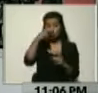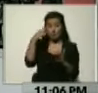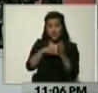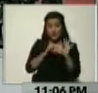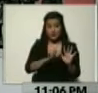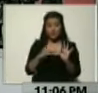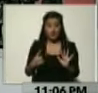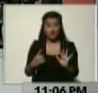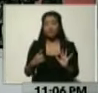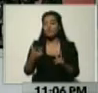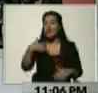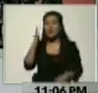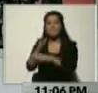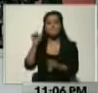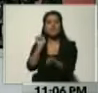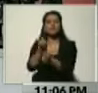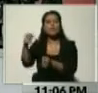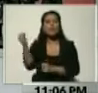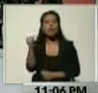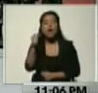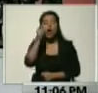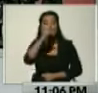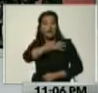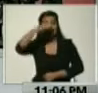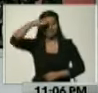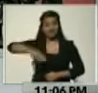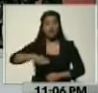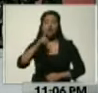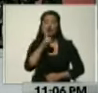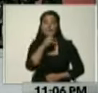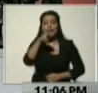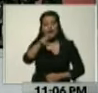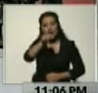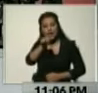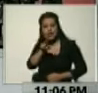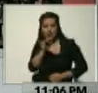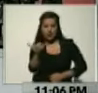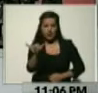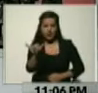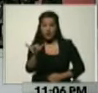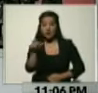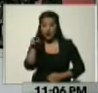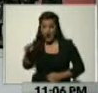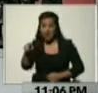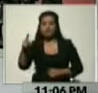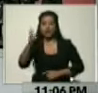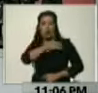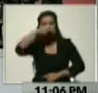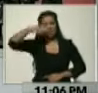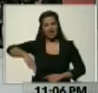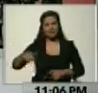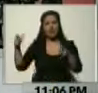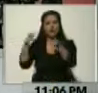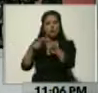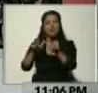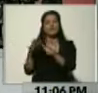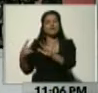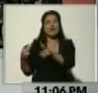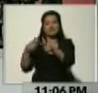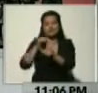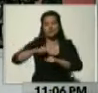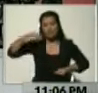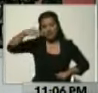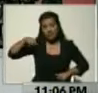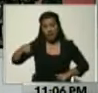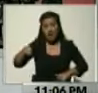fue detenido en Bogotá el general del ejército colombiano Henry William Torres Escalante, quien fuera comandante de la Brigada 16 del Ejército,